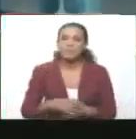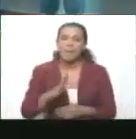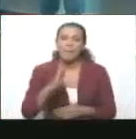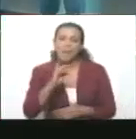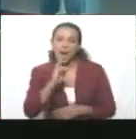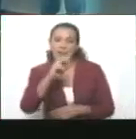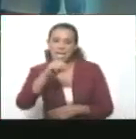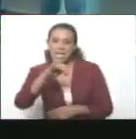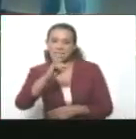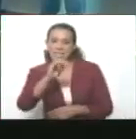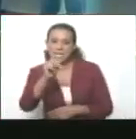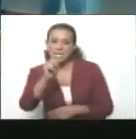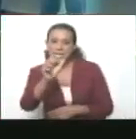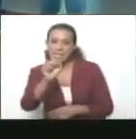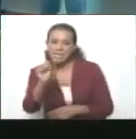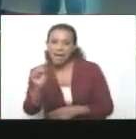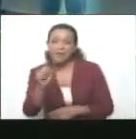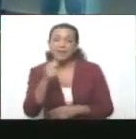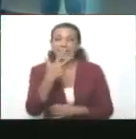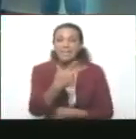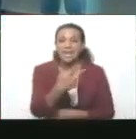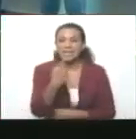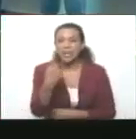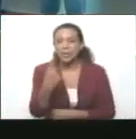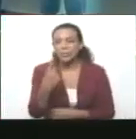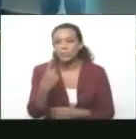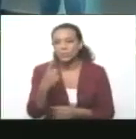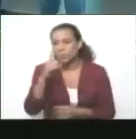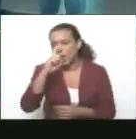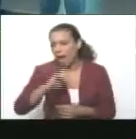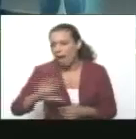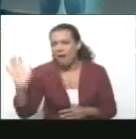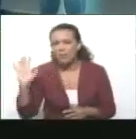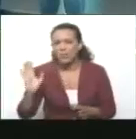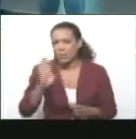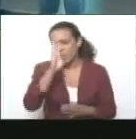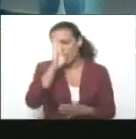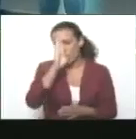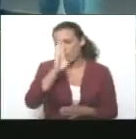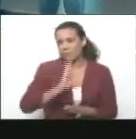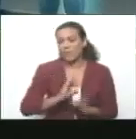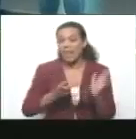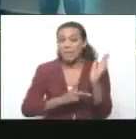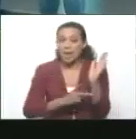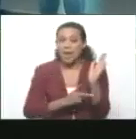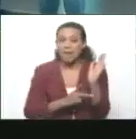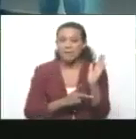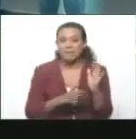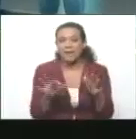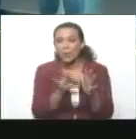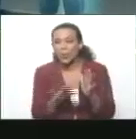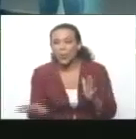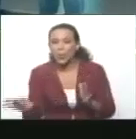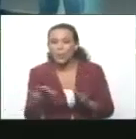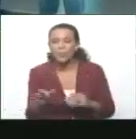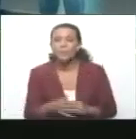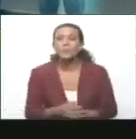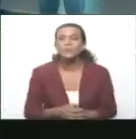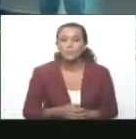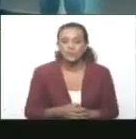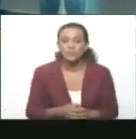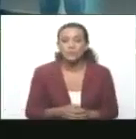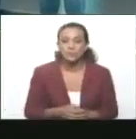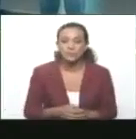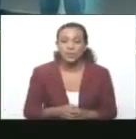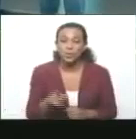pero tengo 30 y pico de años viviendo en Varina. Bueno, pero eres de Varina. Sí, en la parroquia Ramón Ignacio Méndez tengo 31 años. Fíjate,